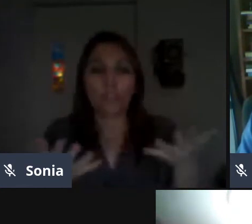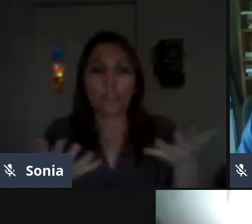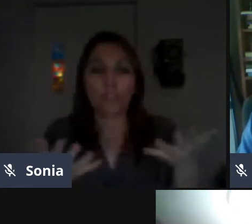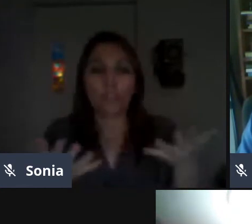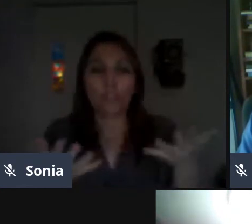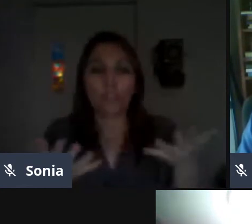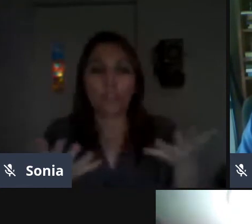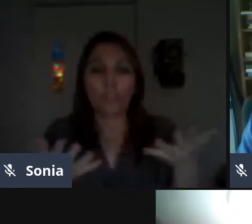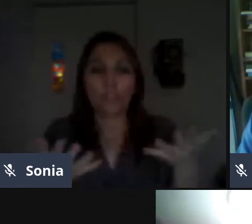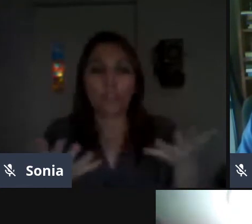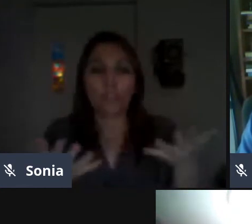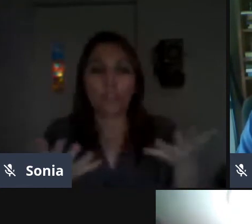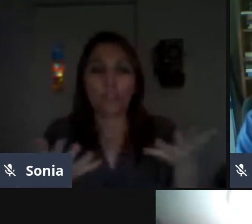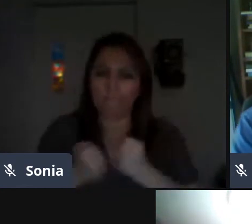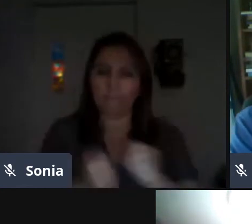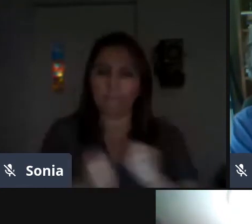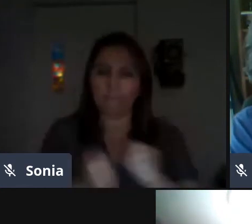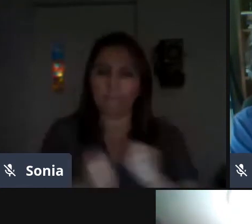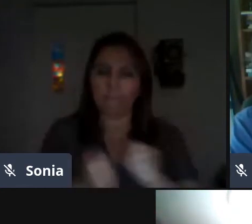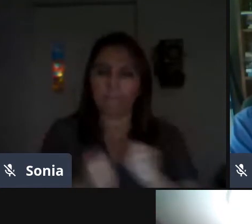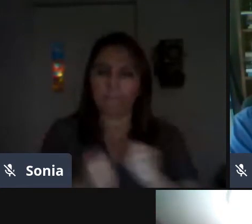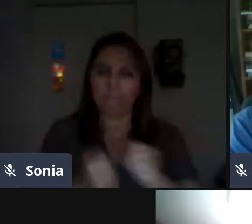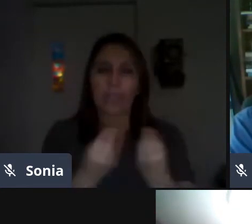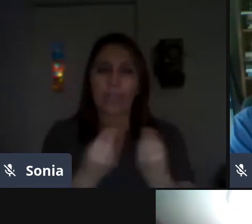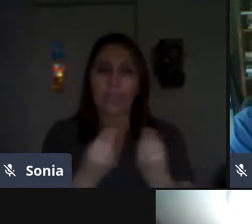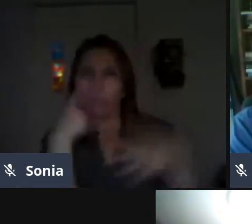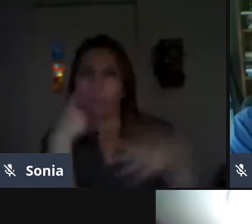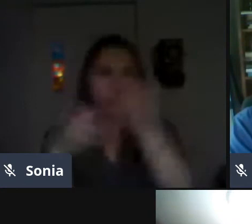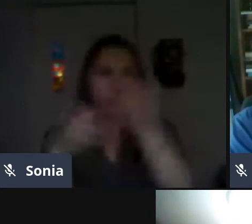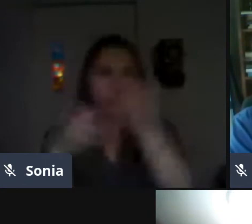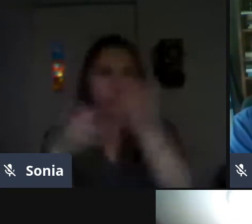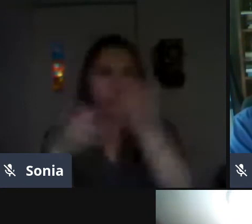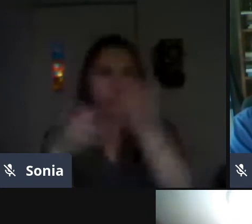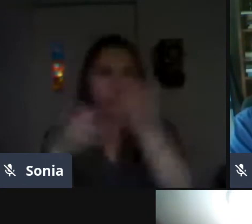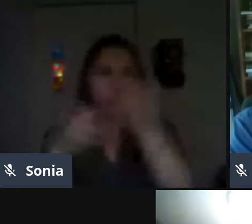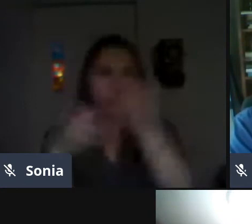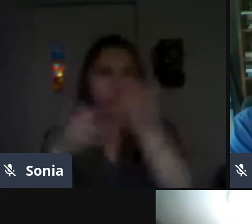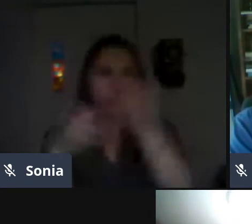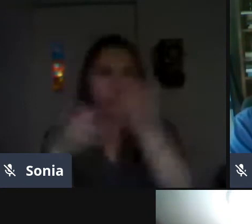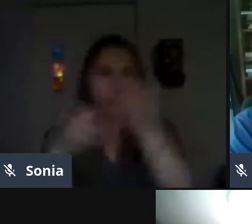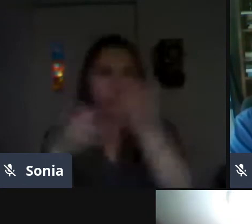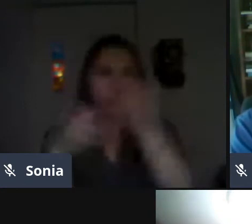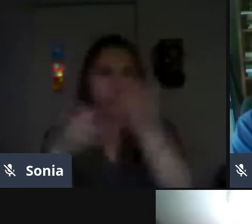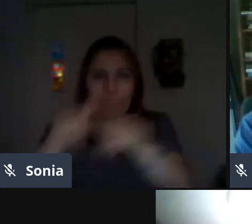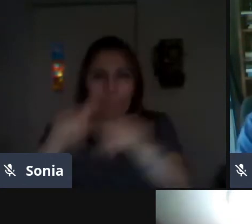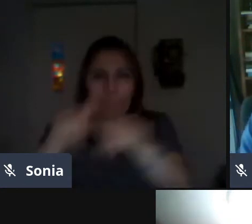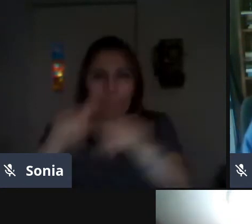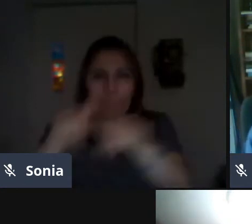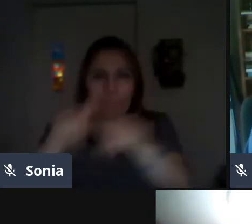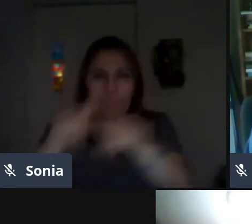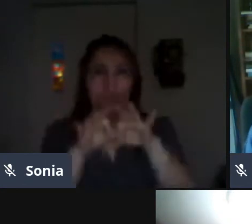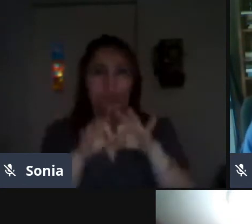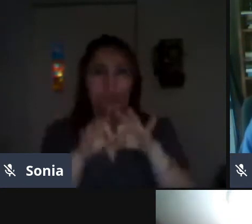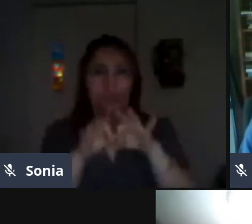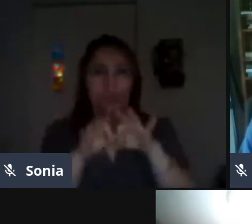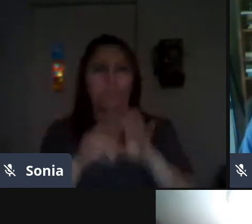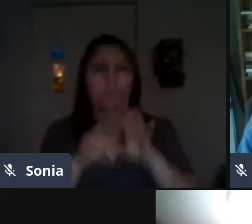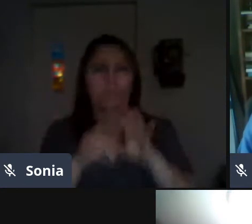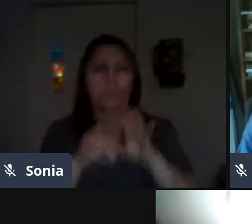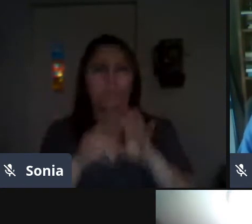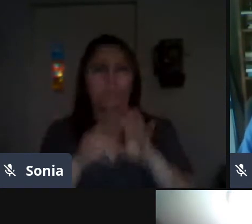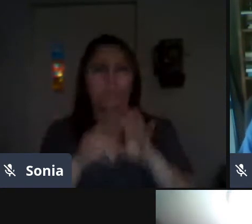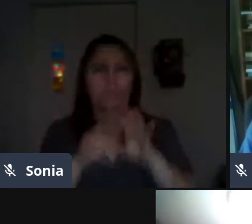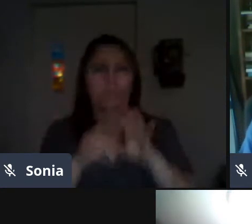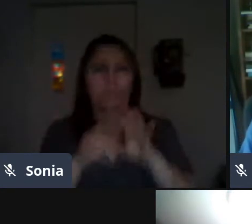tan marcadas tan marcadas que decimos yo les quiero compartir uno completo y de ojos relatos que vive